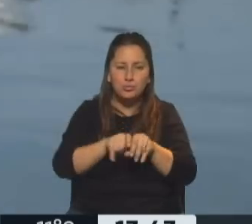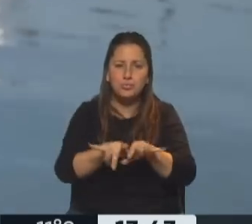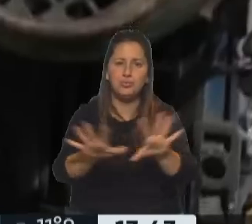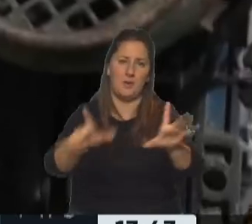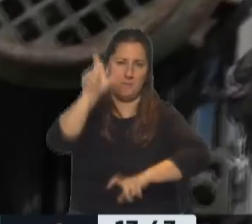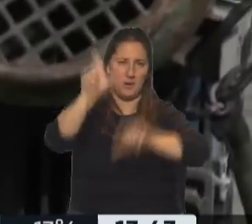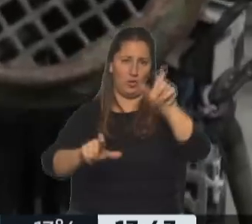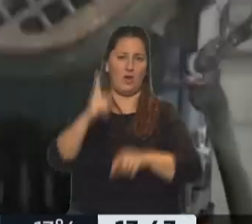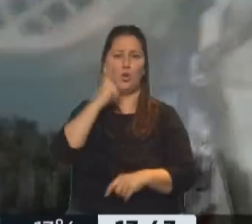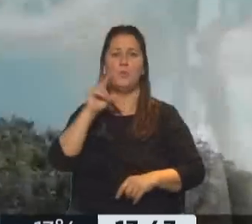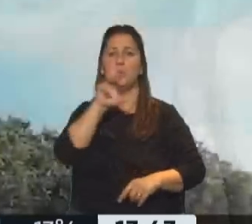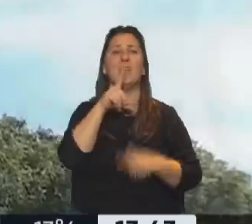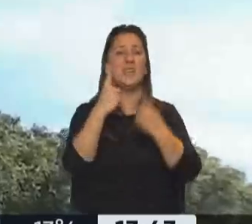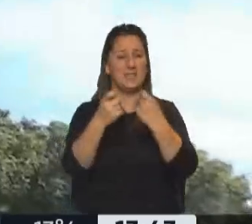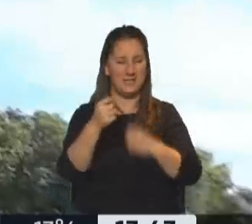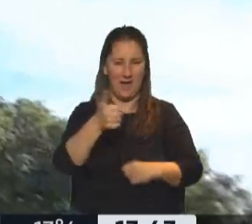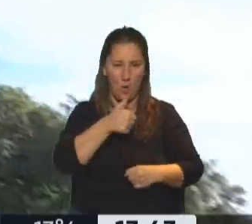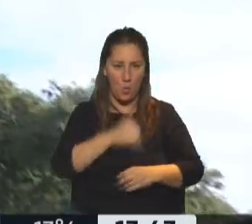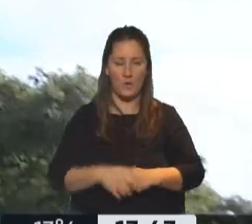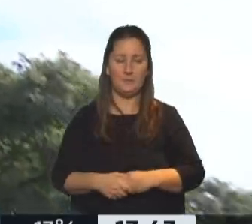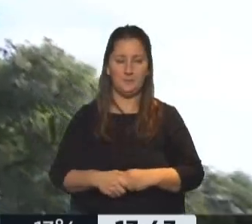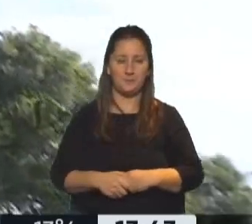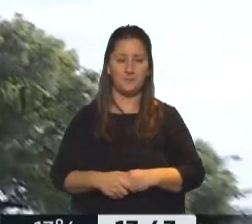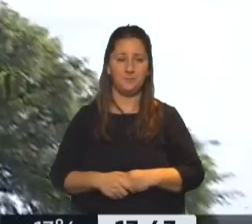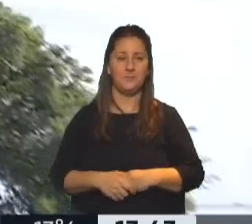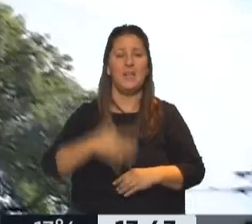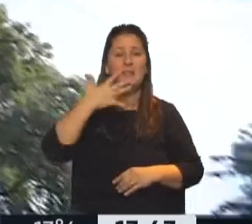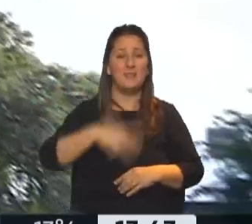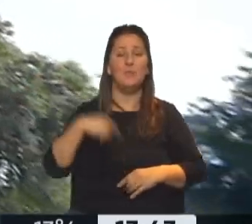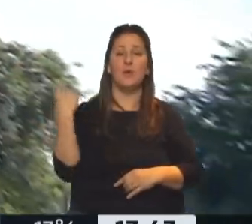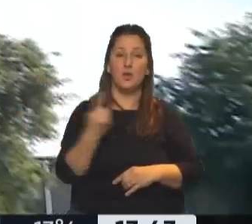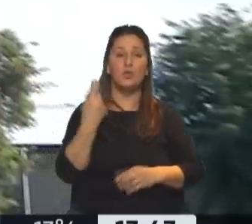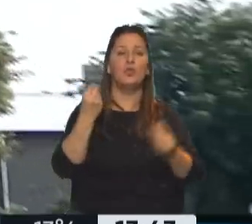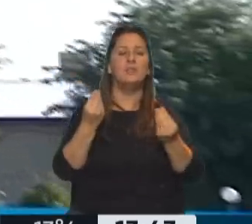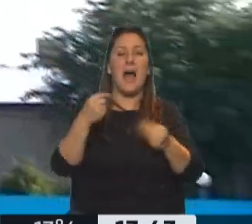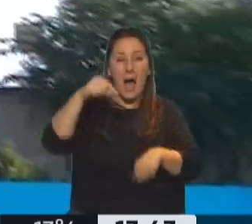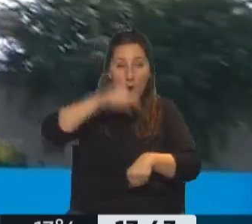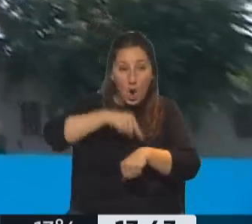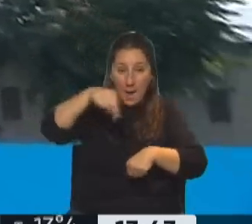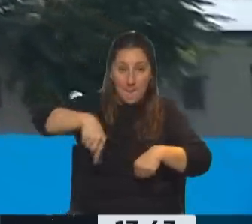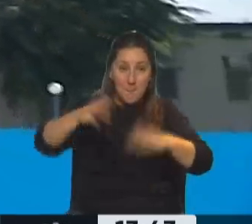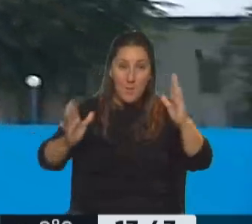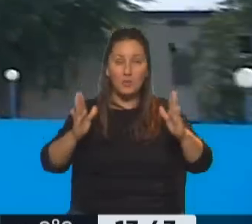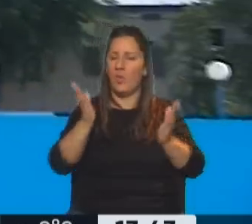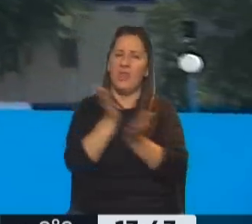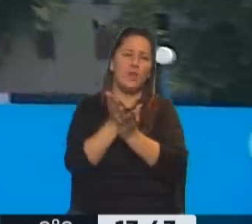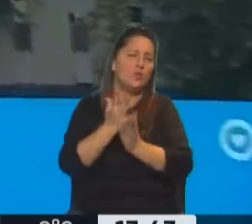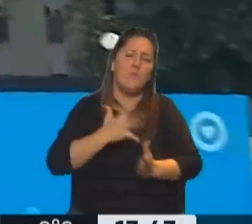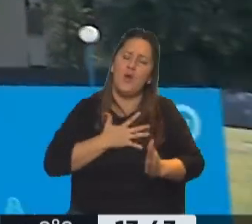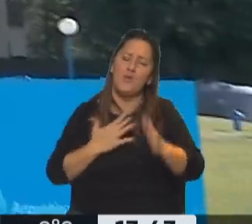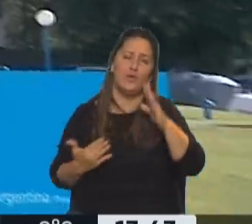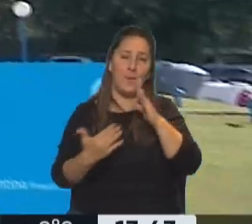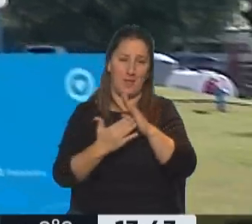argentinos y argentinas que lo necesitan. Y entender que eso es a esta altura de los acontecimientos un derecho humano